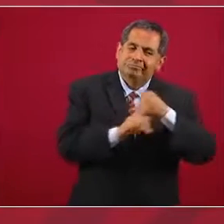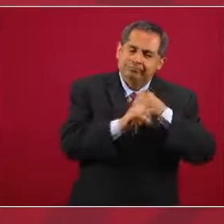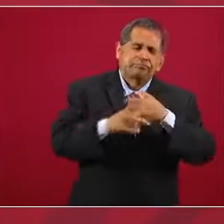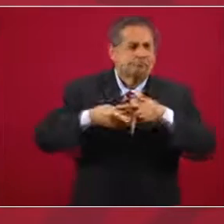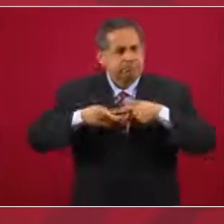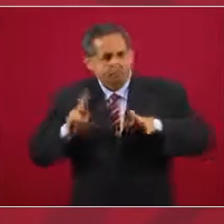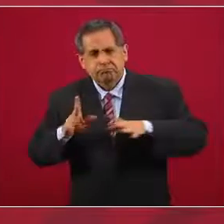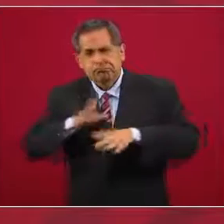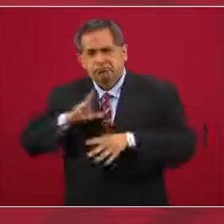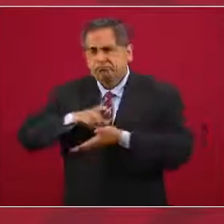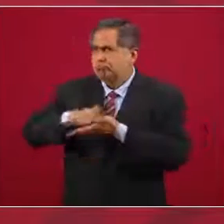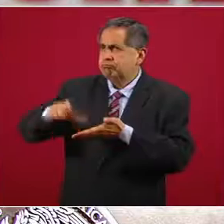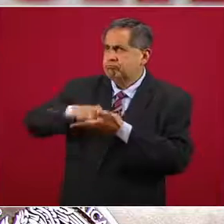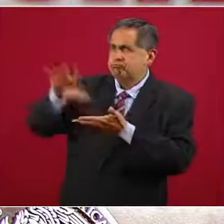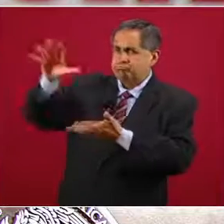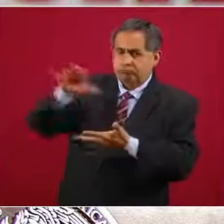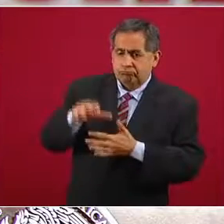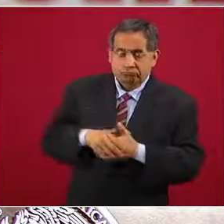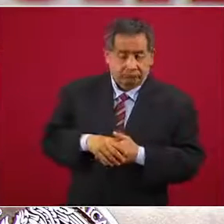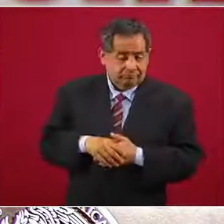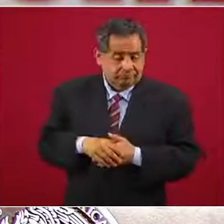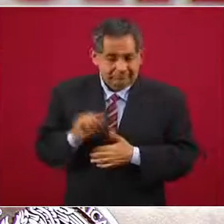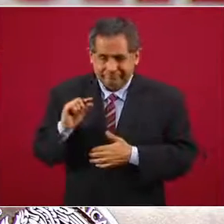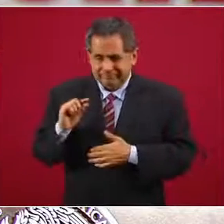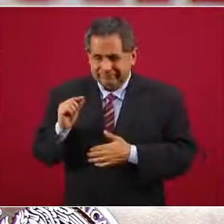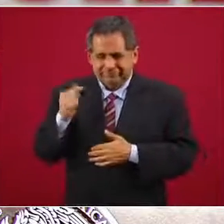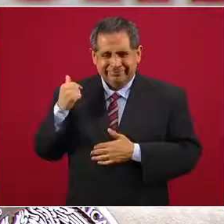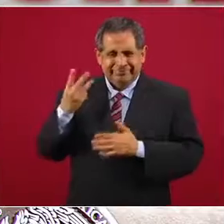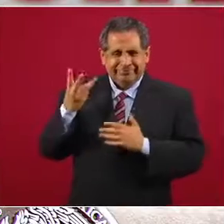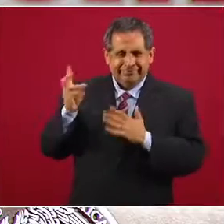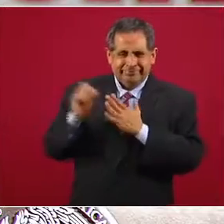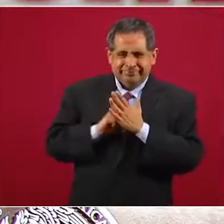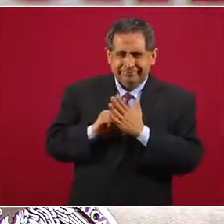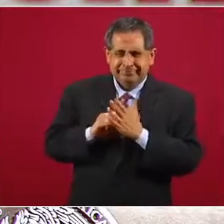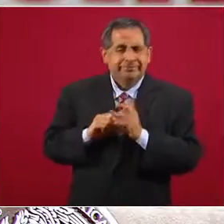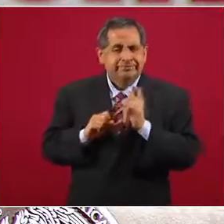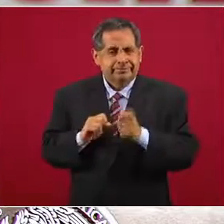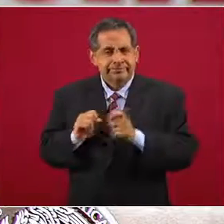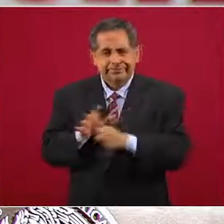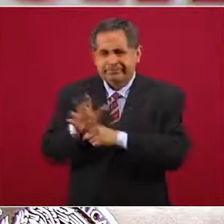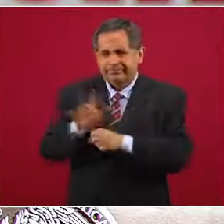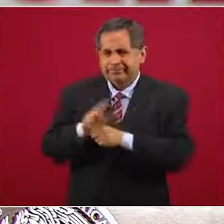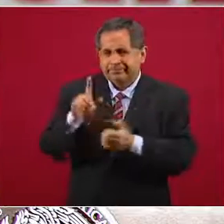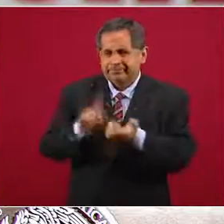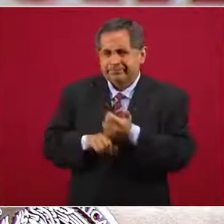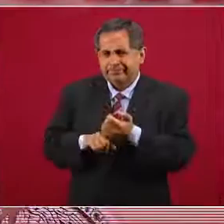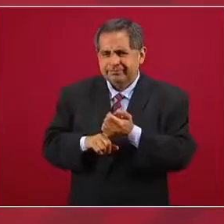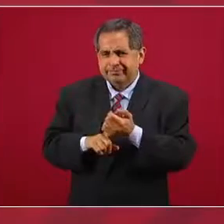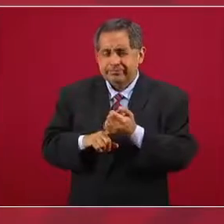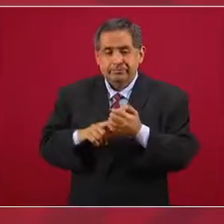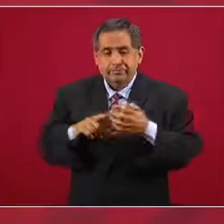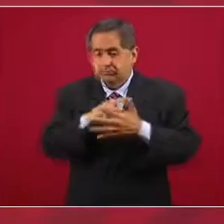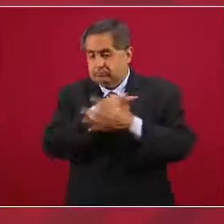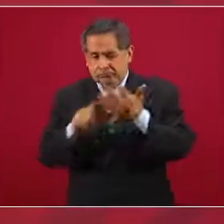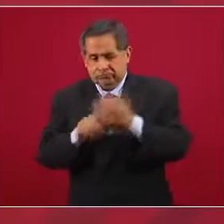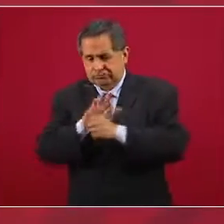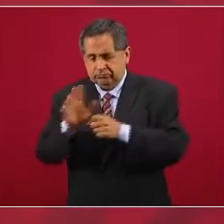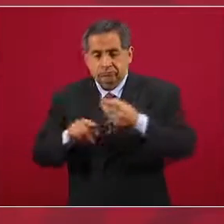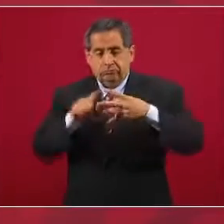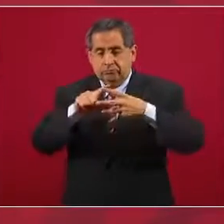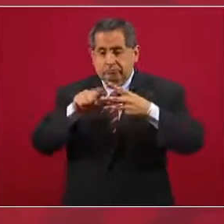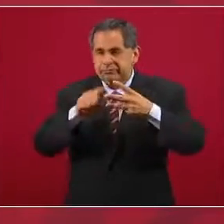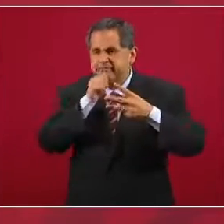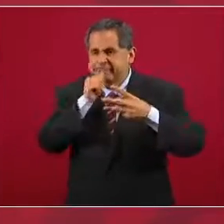estos medicamentos. Para este último trimestre tenemos cubiertos, excepto 3 medicamentos,